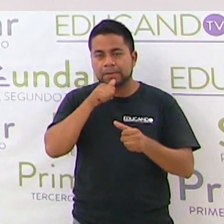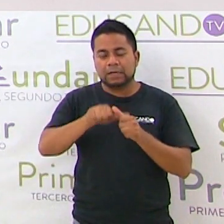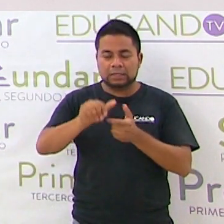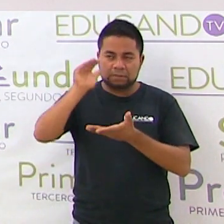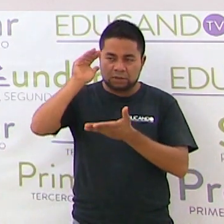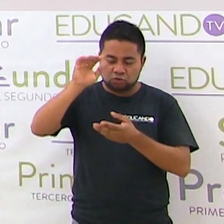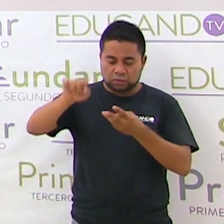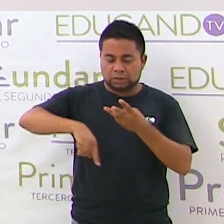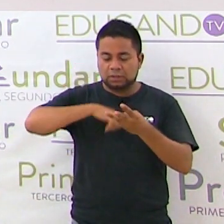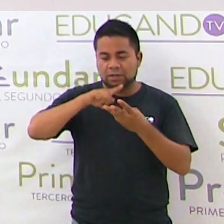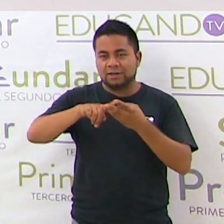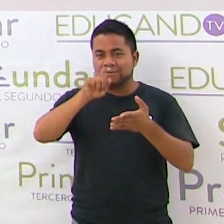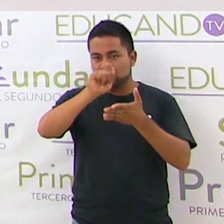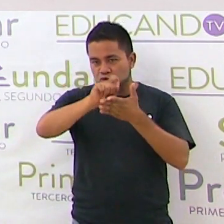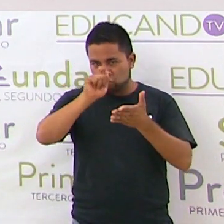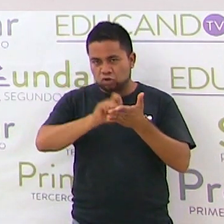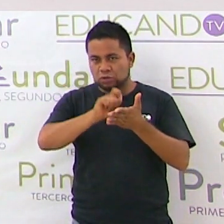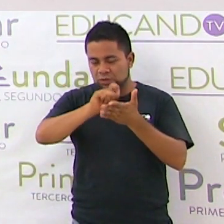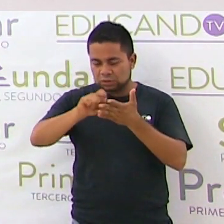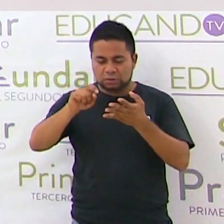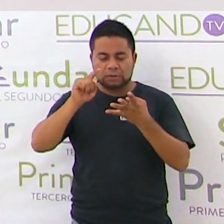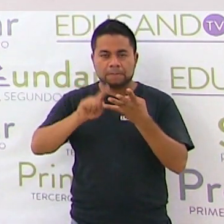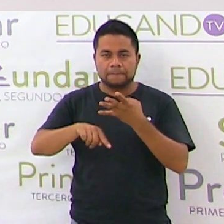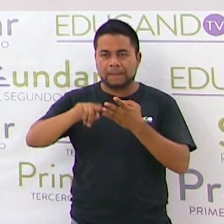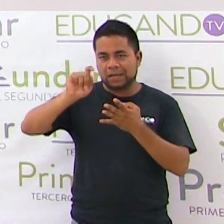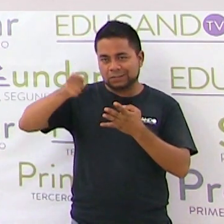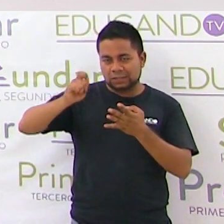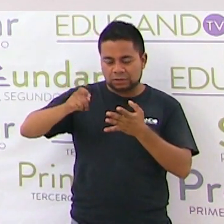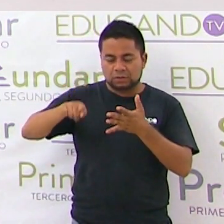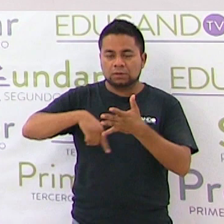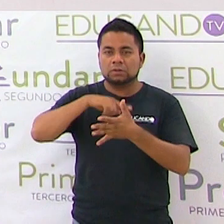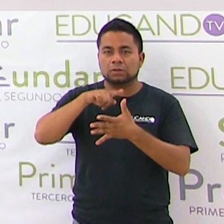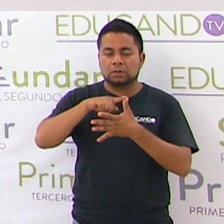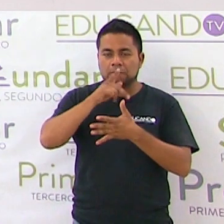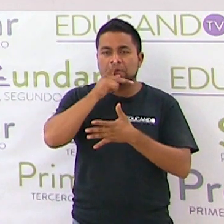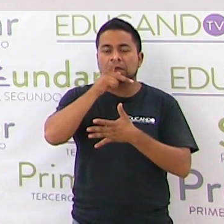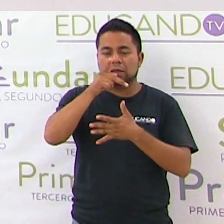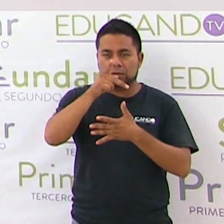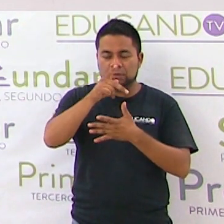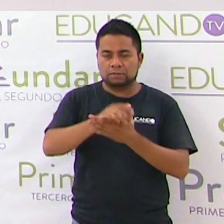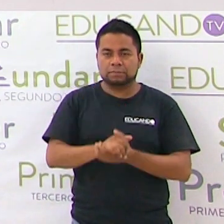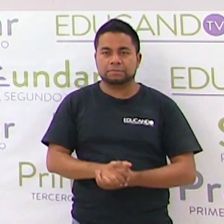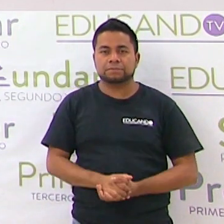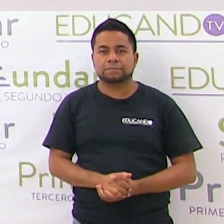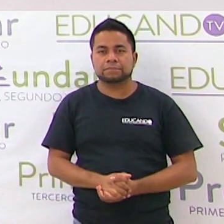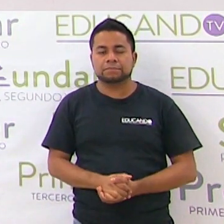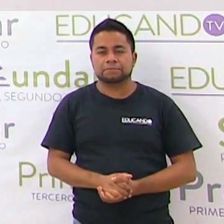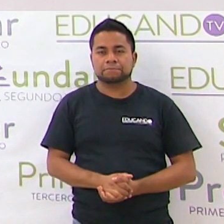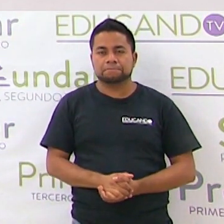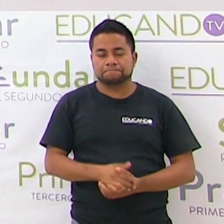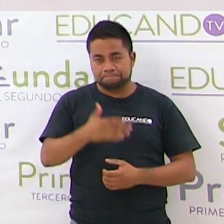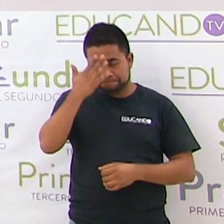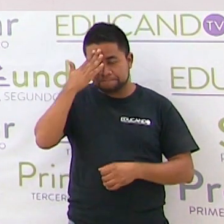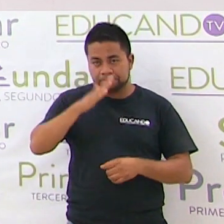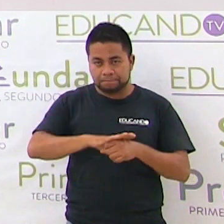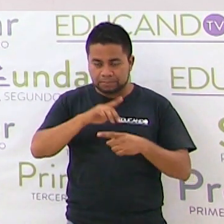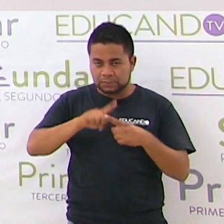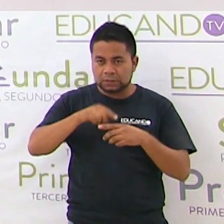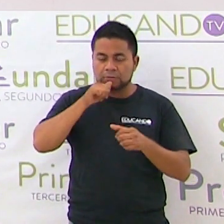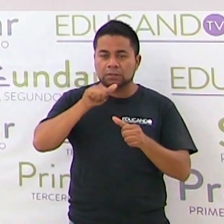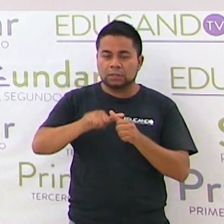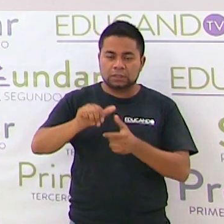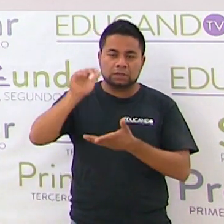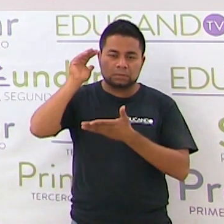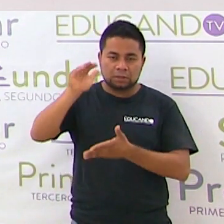mayúsculas. Luego, puntos. Luego, acentos. Luego, palabras. Fíjense, grábenselo bien. Primero